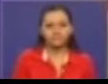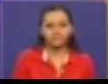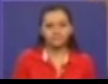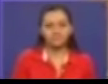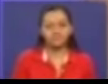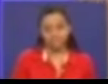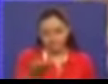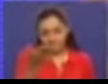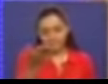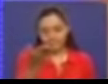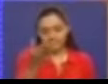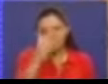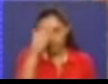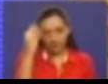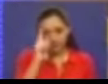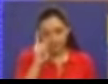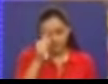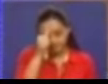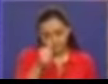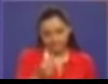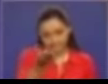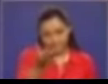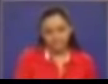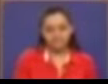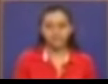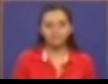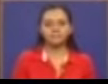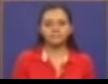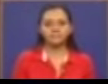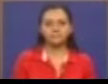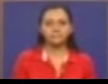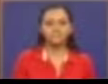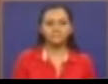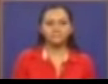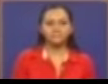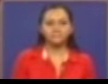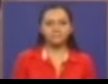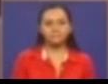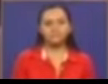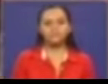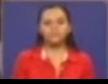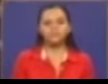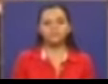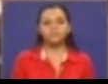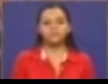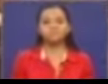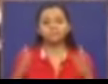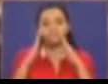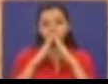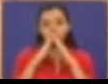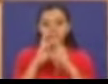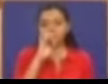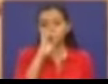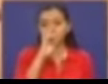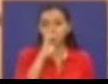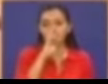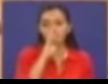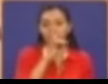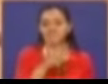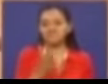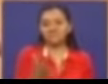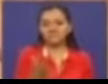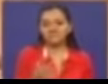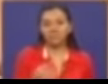prohibido olvidar, recordemos un poco la historia. Adelante. Un predio exclusivo sin más habitantes que una pareja